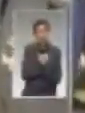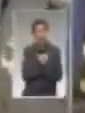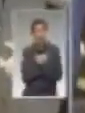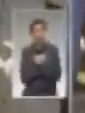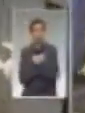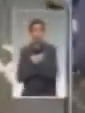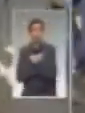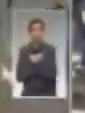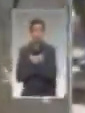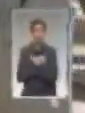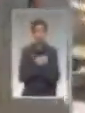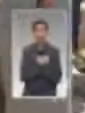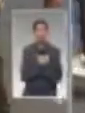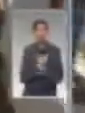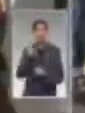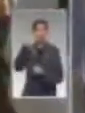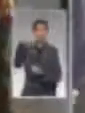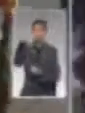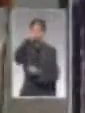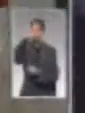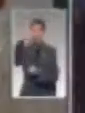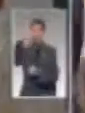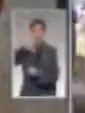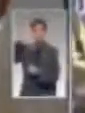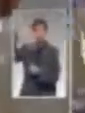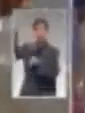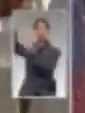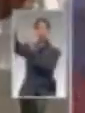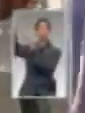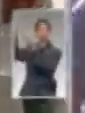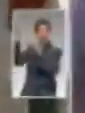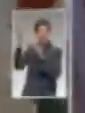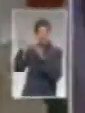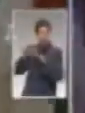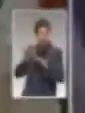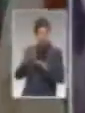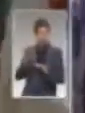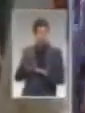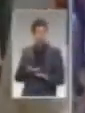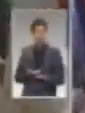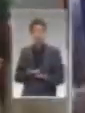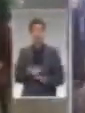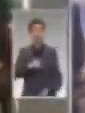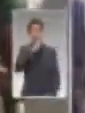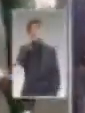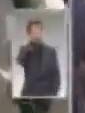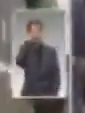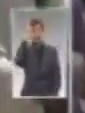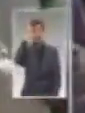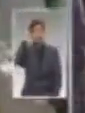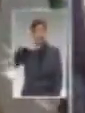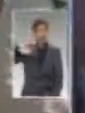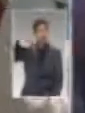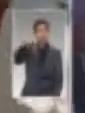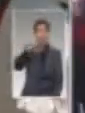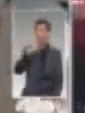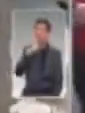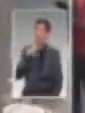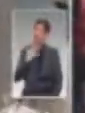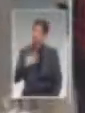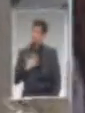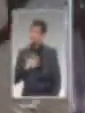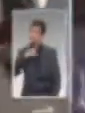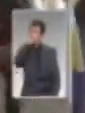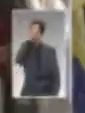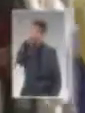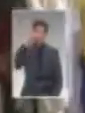su entrada, llegaron acá, llegaron quizá más tarde de lo programado y no pudieron ingresar. Son varias las personas que han llegado